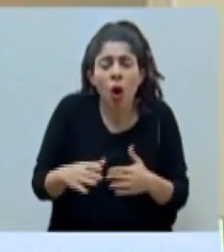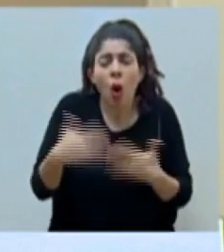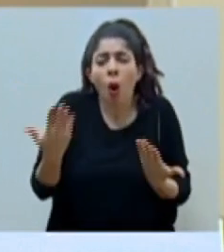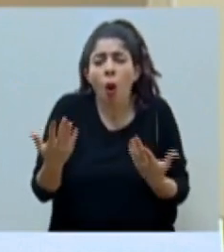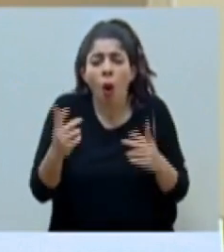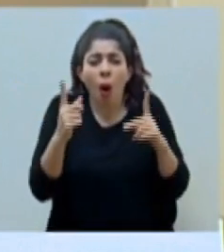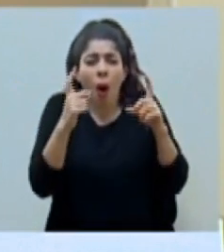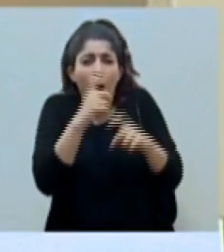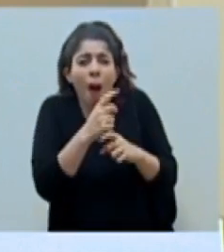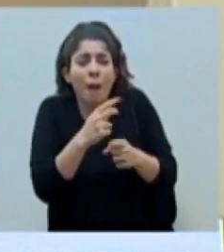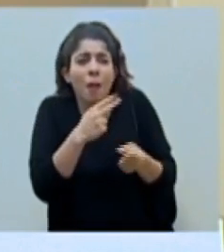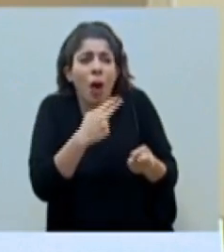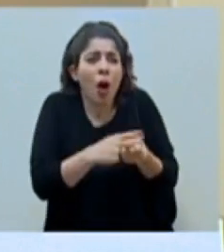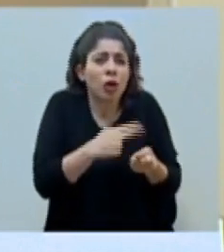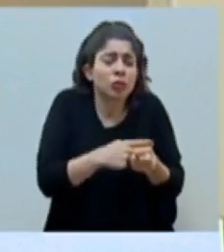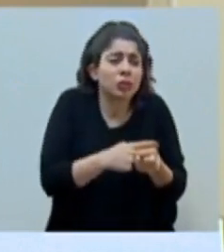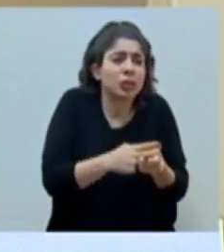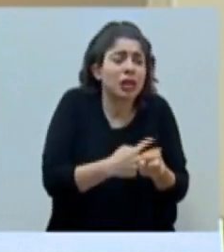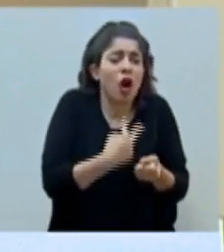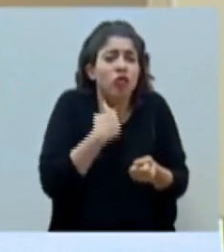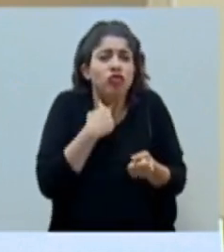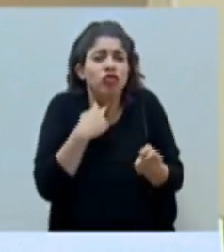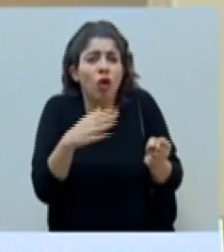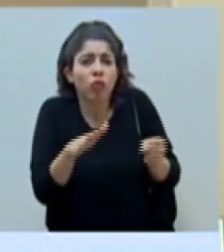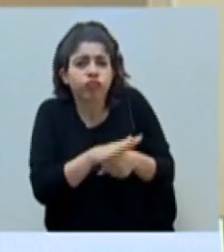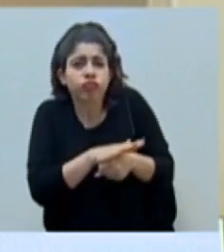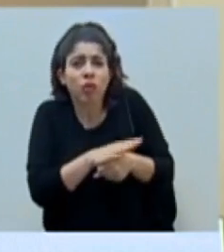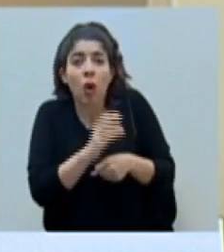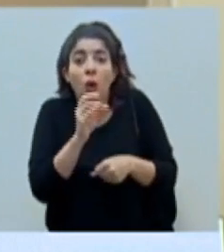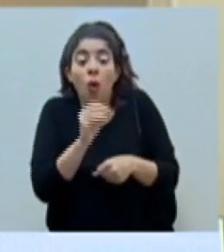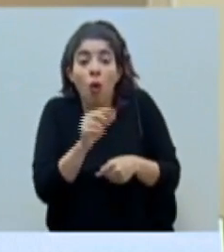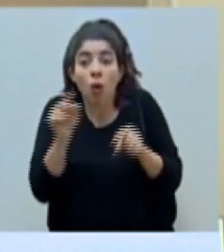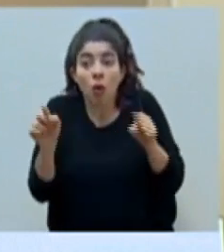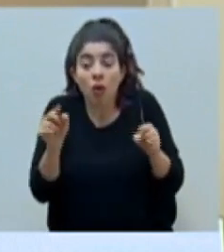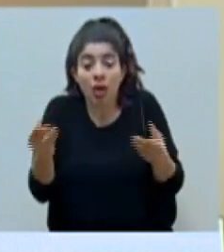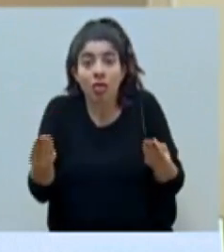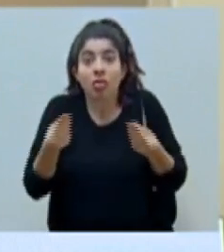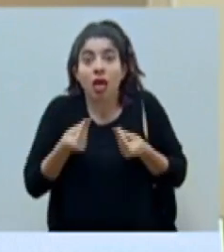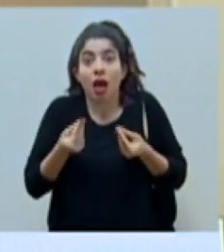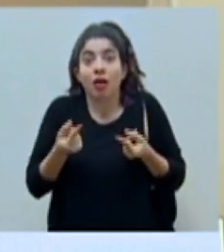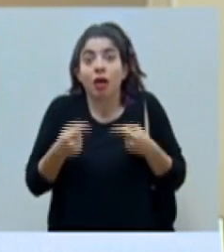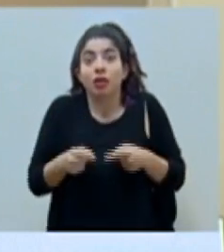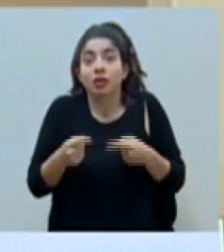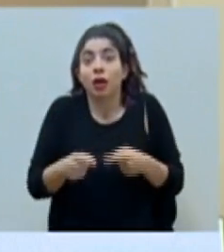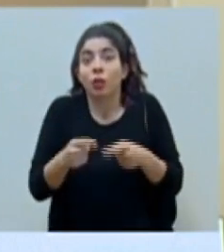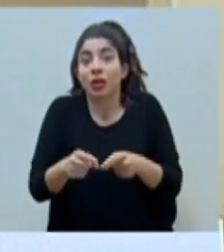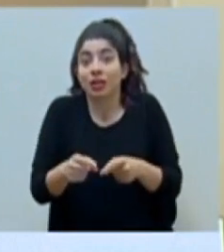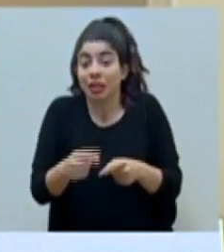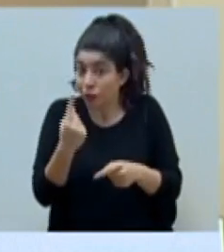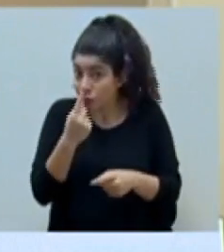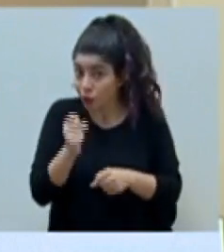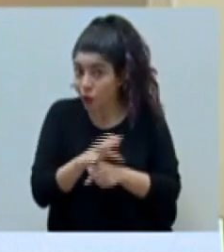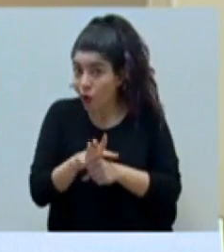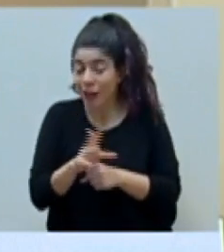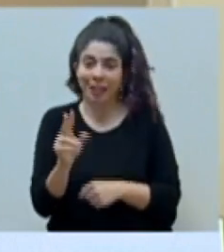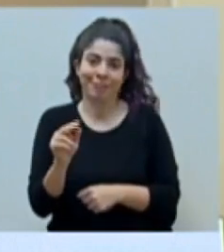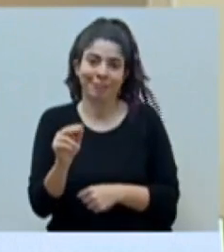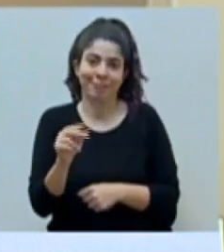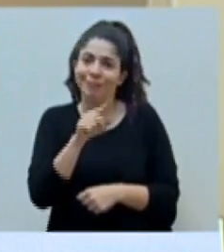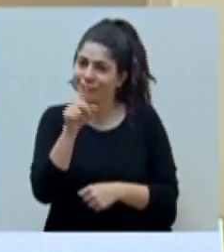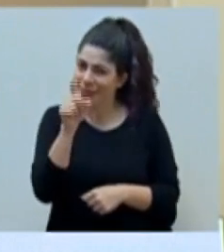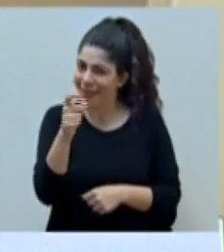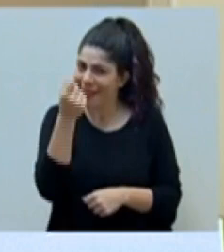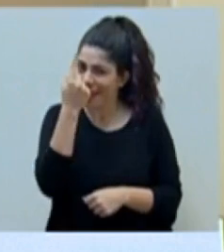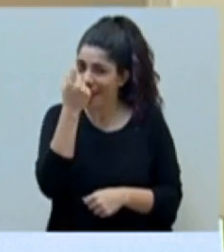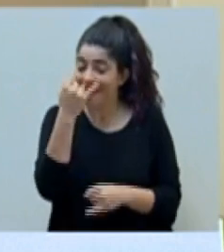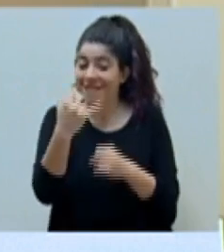compleja de saturación de los servicios de salud y las consecuencias que esto traería, que no solamente tienen que ver con COVID, sino que tenemos que entender